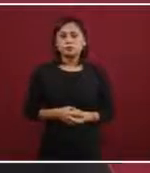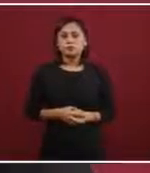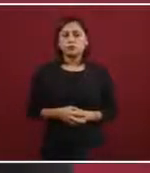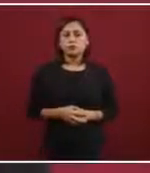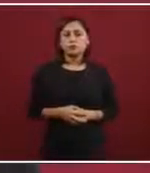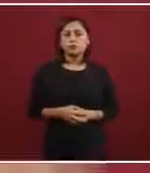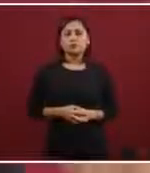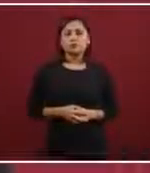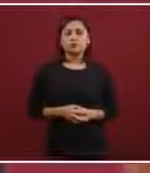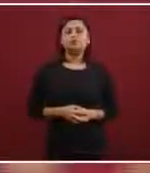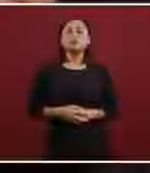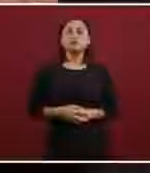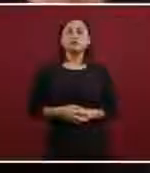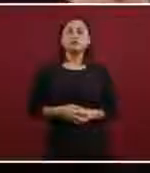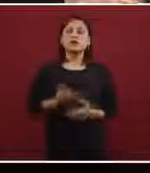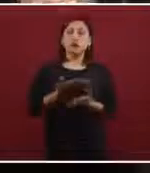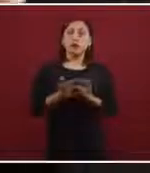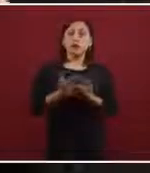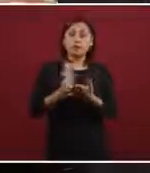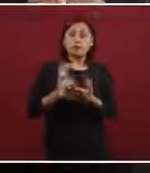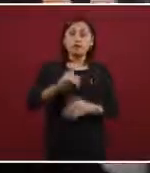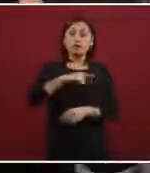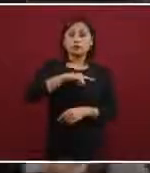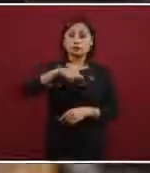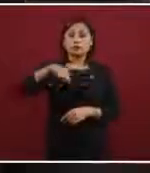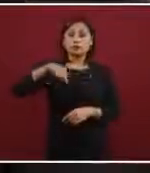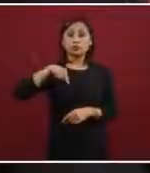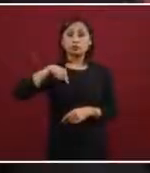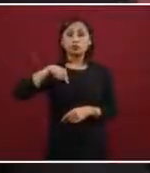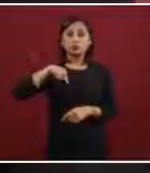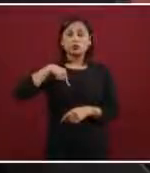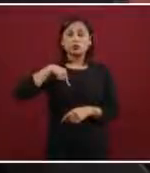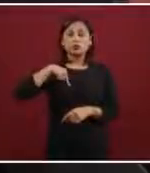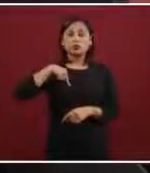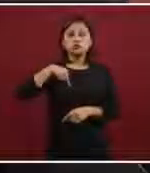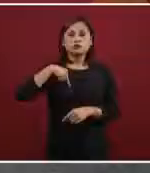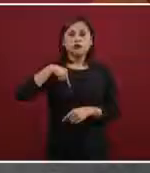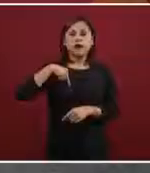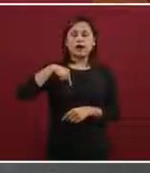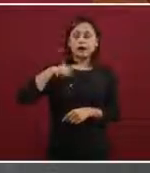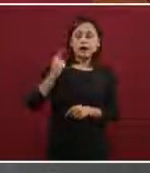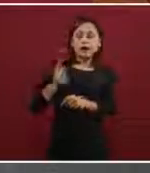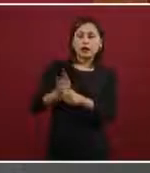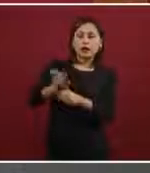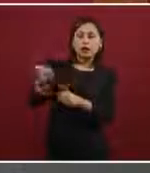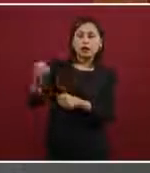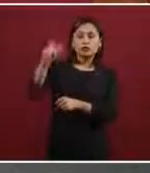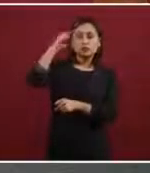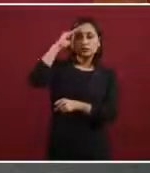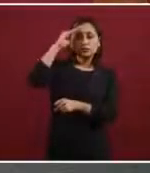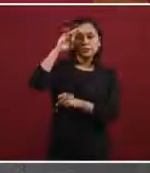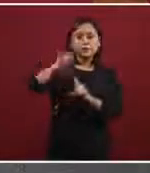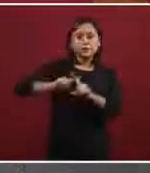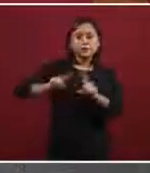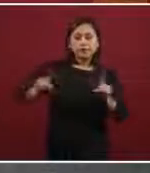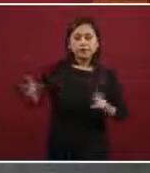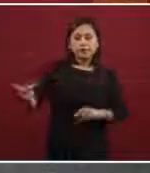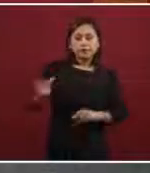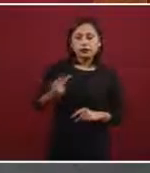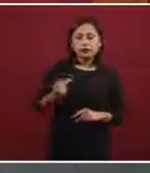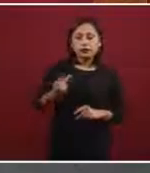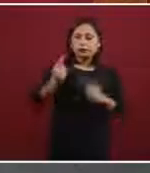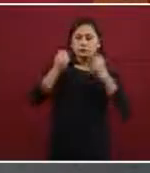y respetamos a quienes piensan de otra manera pero